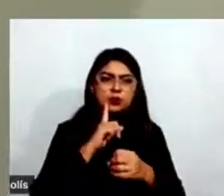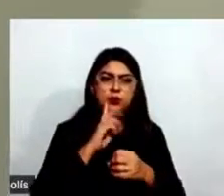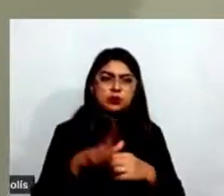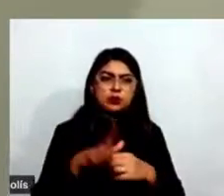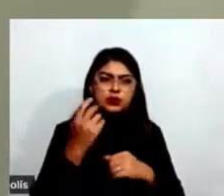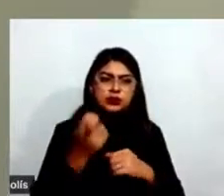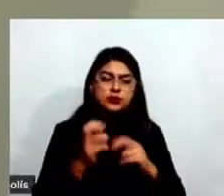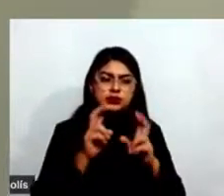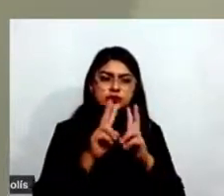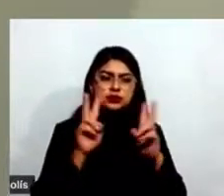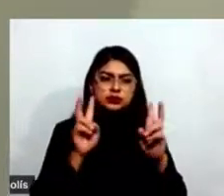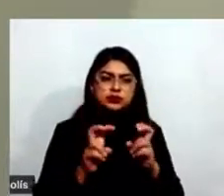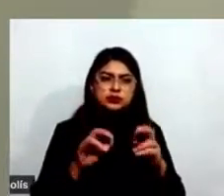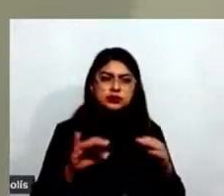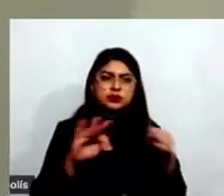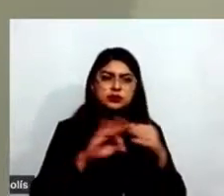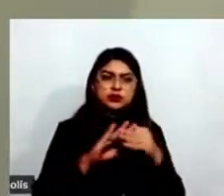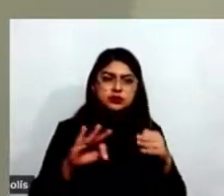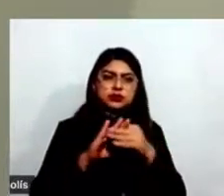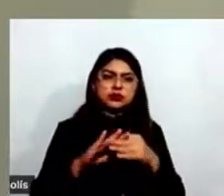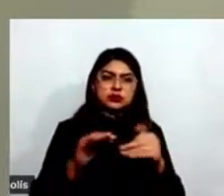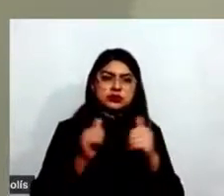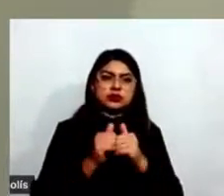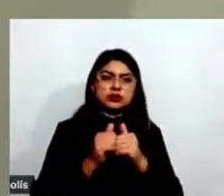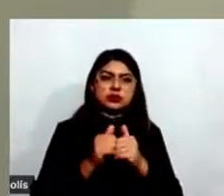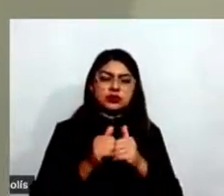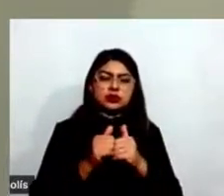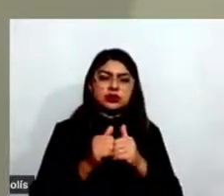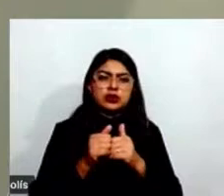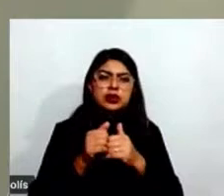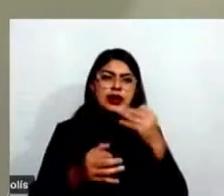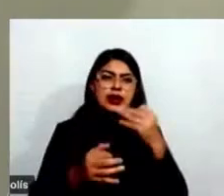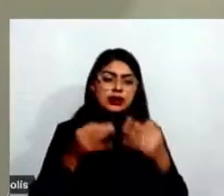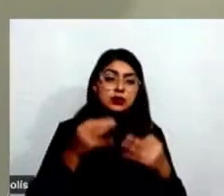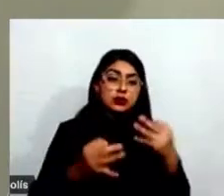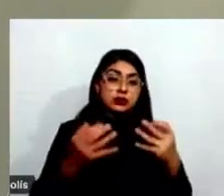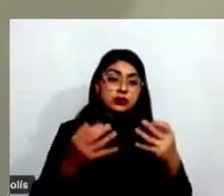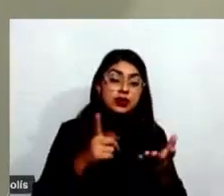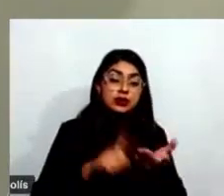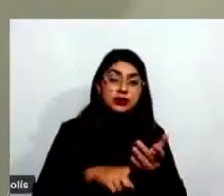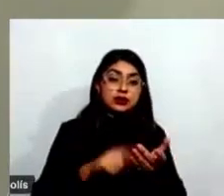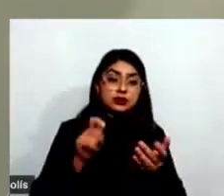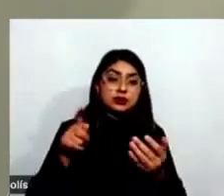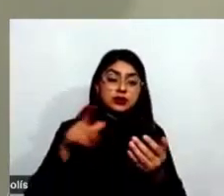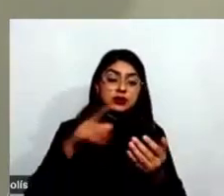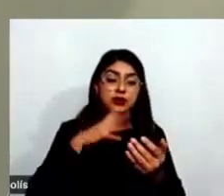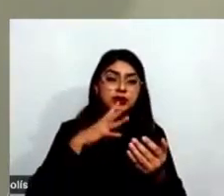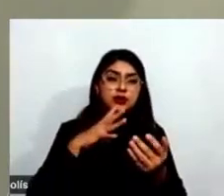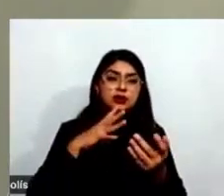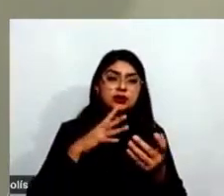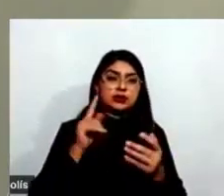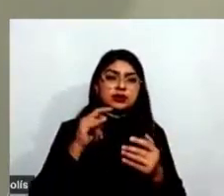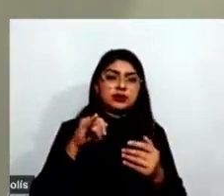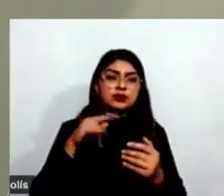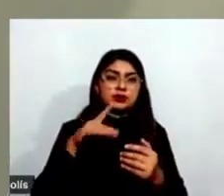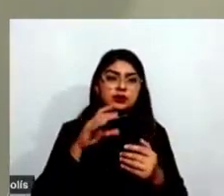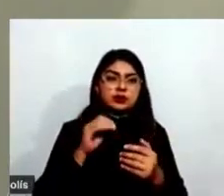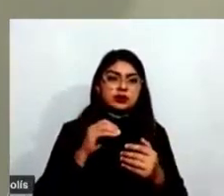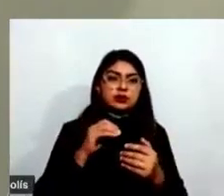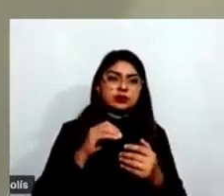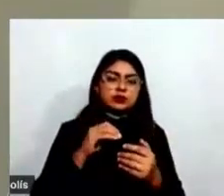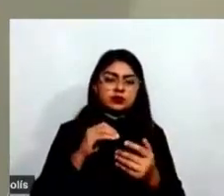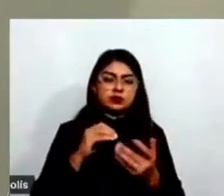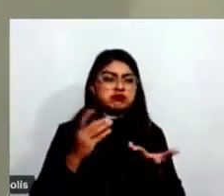de la Corte, la manera como están diseñados los tipos disciplinarios. Y aquí hay una discusión porque hay un